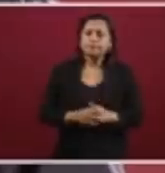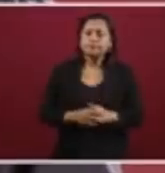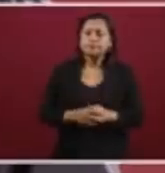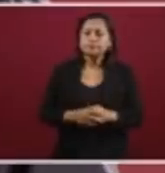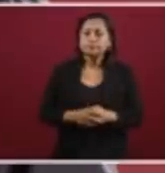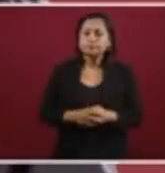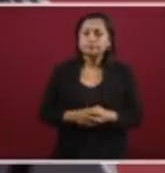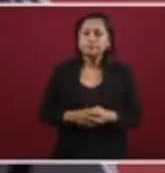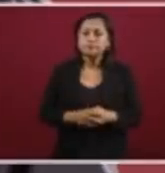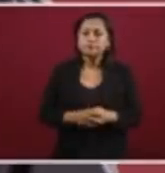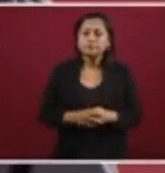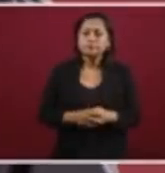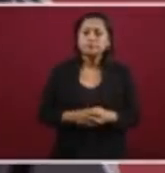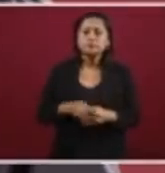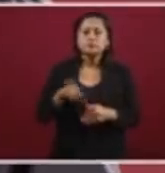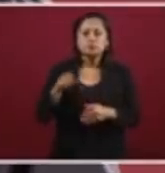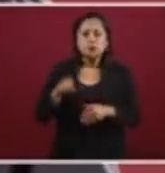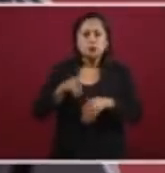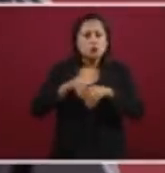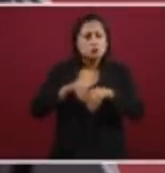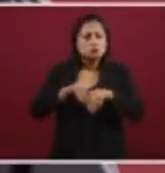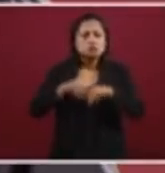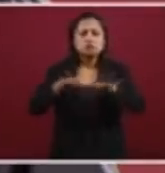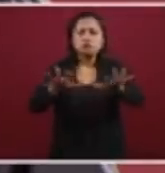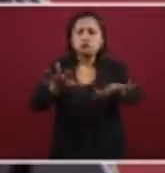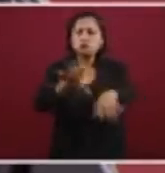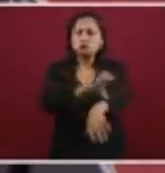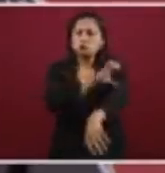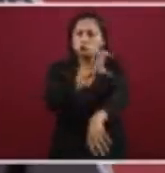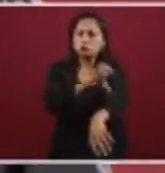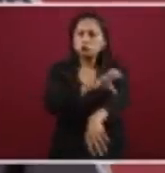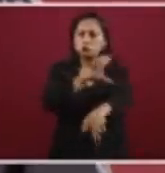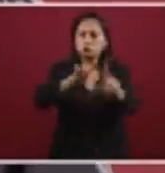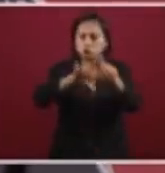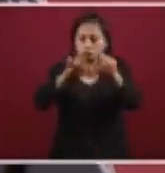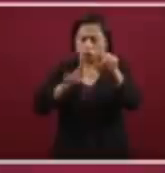y abastecía de energía eléctrica a todo el país